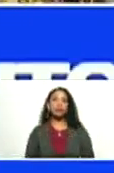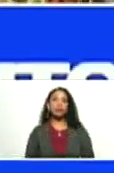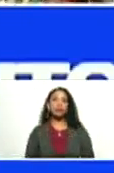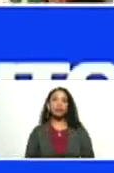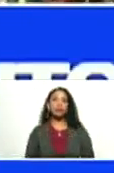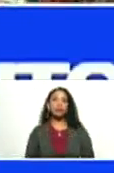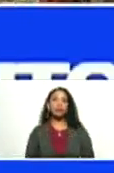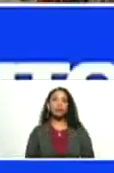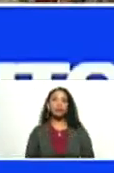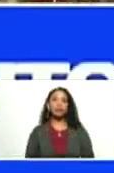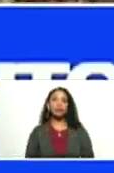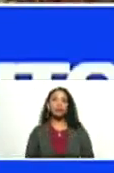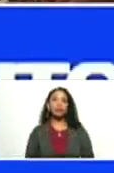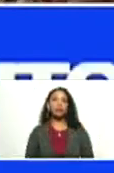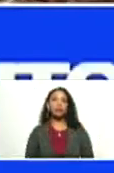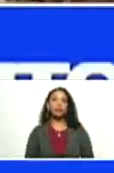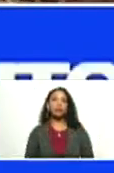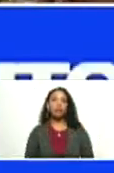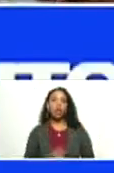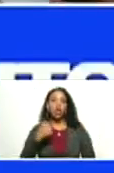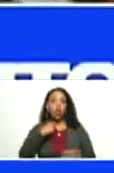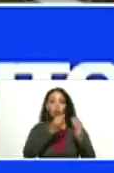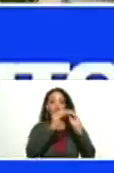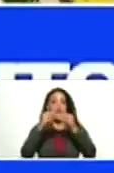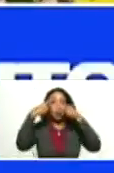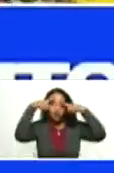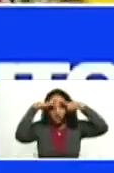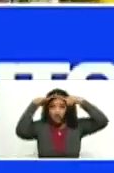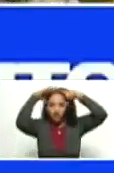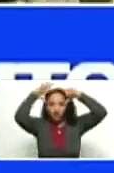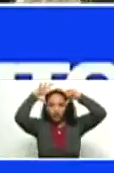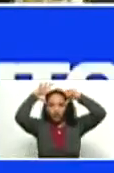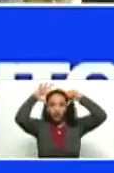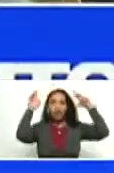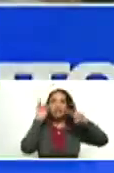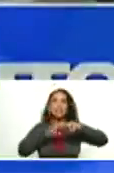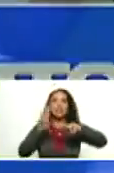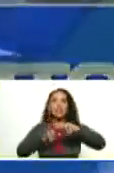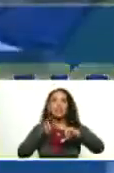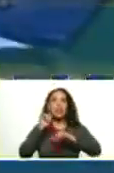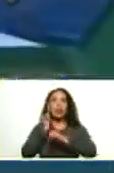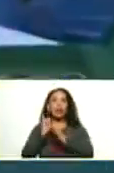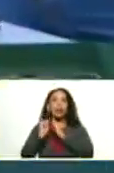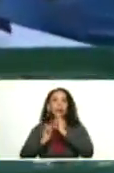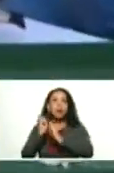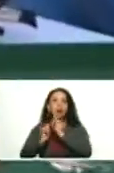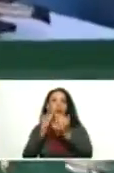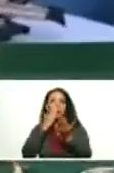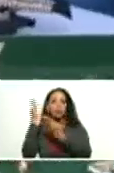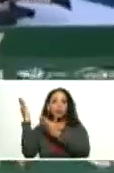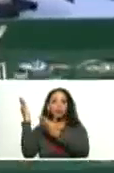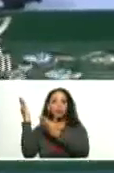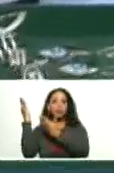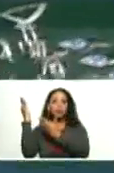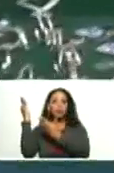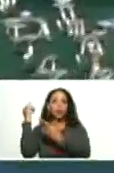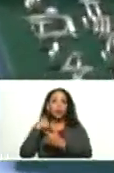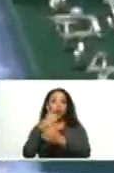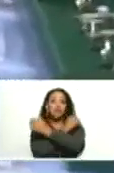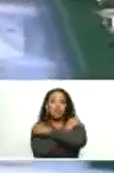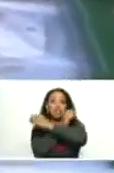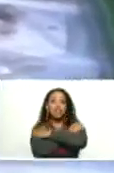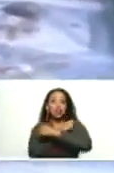Elaboro los cintillos, los moñitos. Los cintillos, sí. Qué bello esos cintillos. ¿Ah? Bueno, te felicito. Mira, ¿esto es para